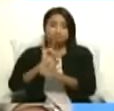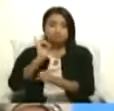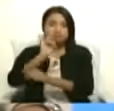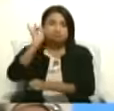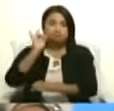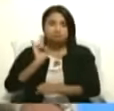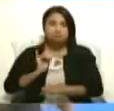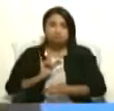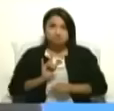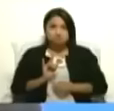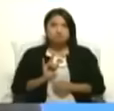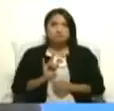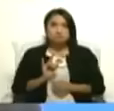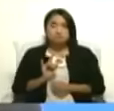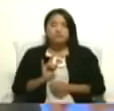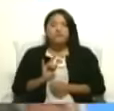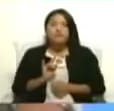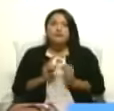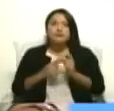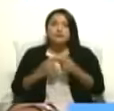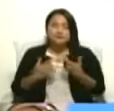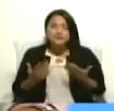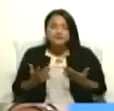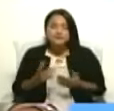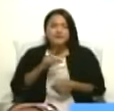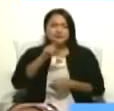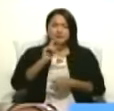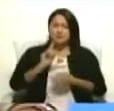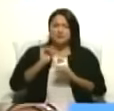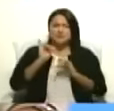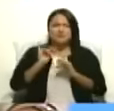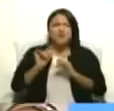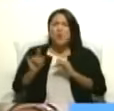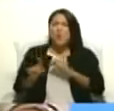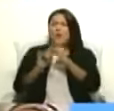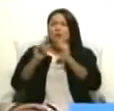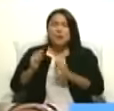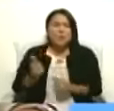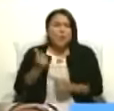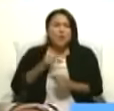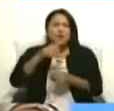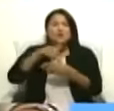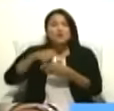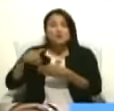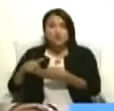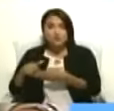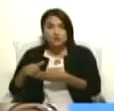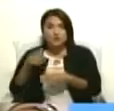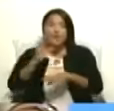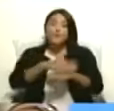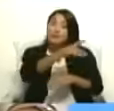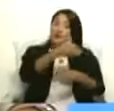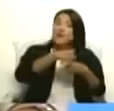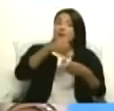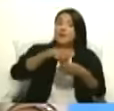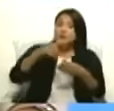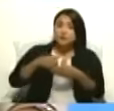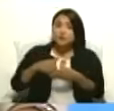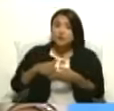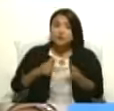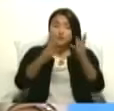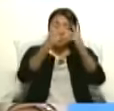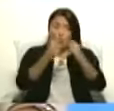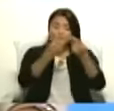principio fundamental de cualquier elección de cualquiera Y es que en las elecciones se cuentan